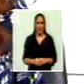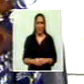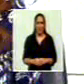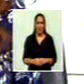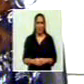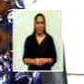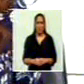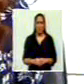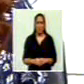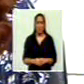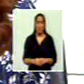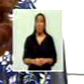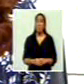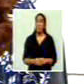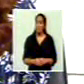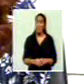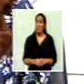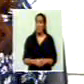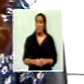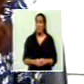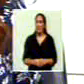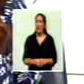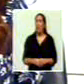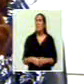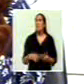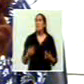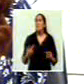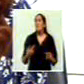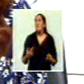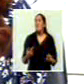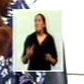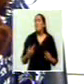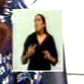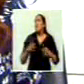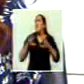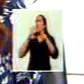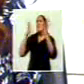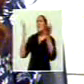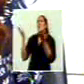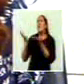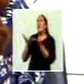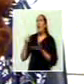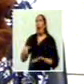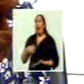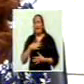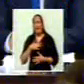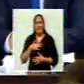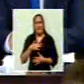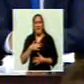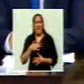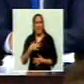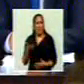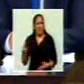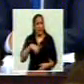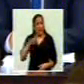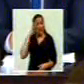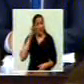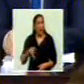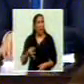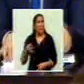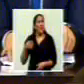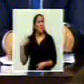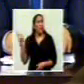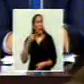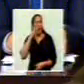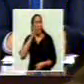Finalmente también, cosas que están pasando en el mundo y que nos conmueven, porque vieron que yo siempre digo que nunca nos muestran